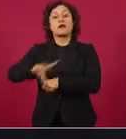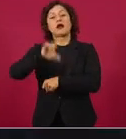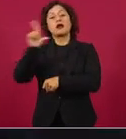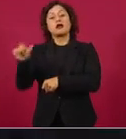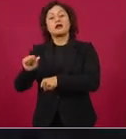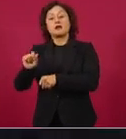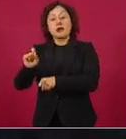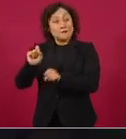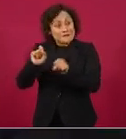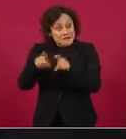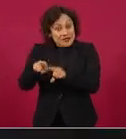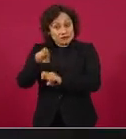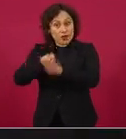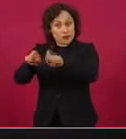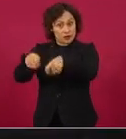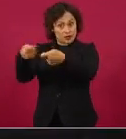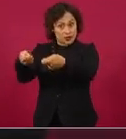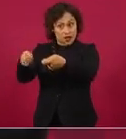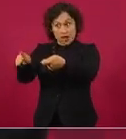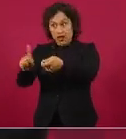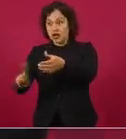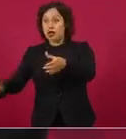a esas empresas extranjeras?